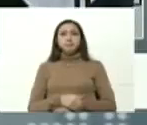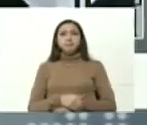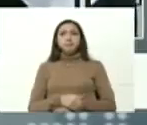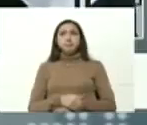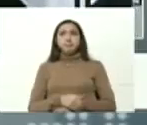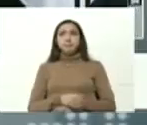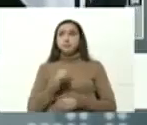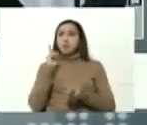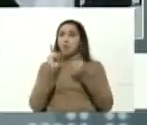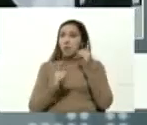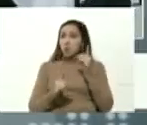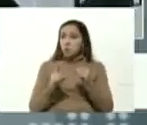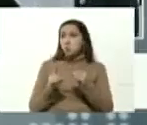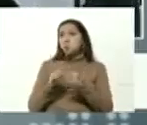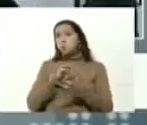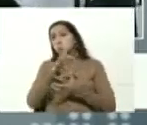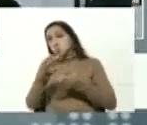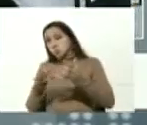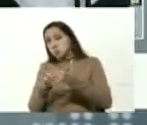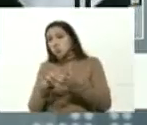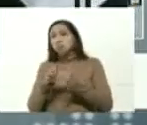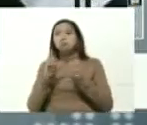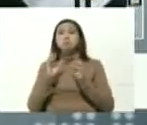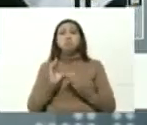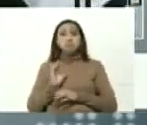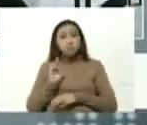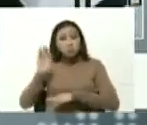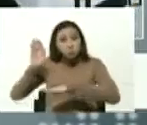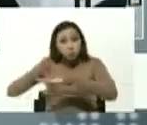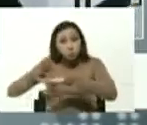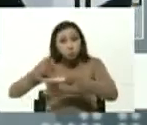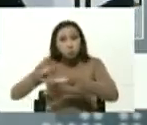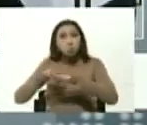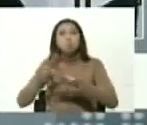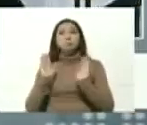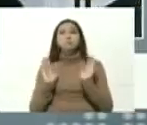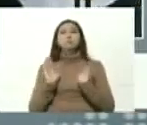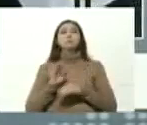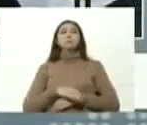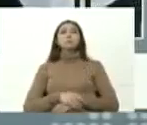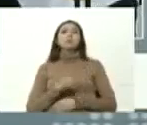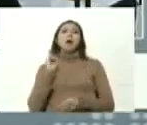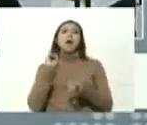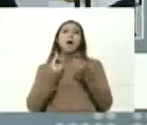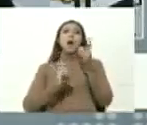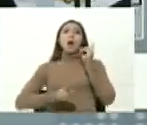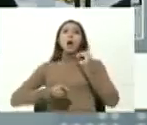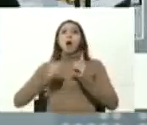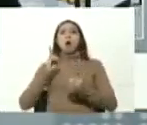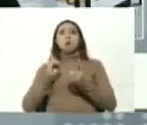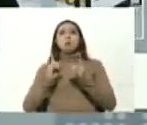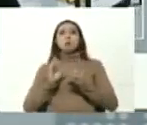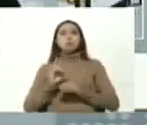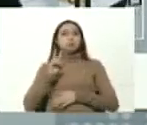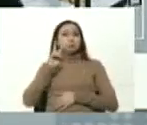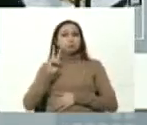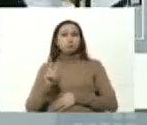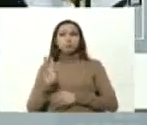Hay algunos desequilibrios que también ya hemos alertado, y hay algunas, y hay que